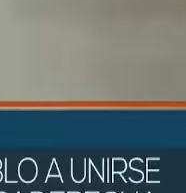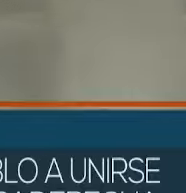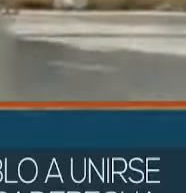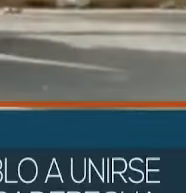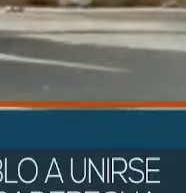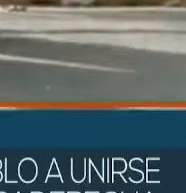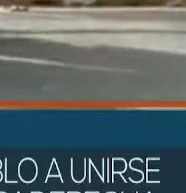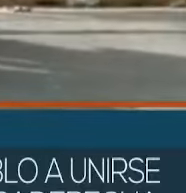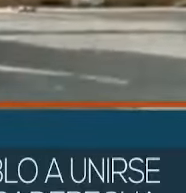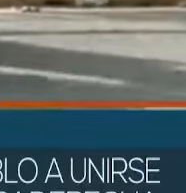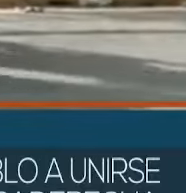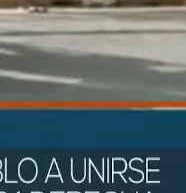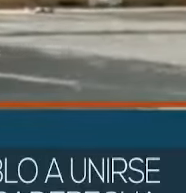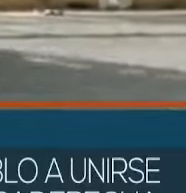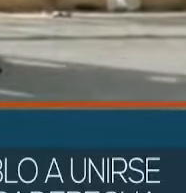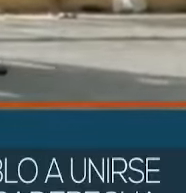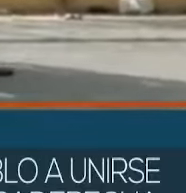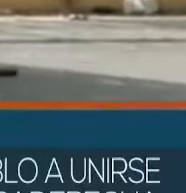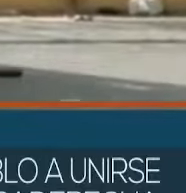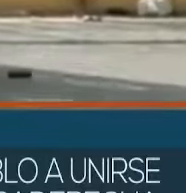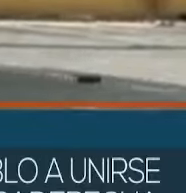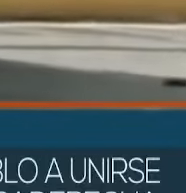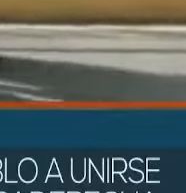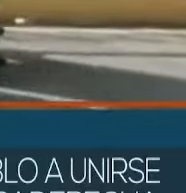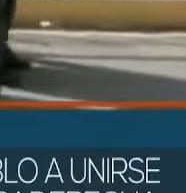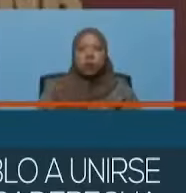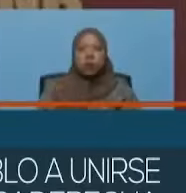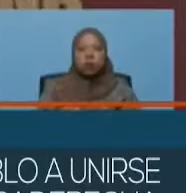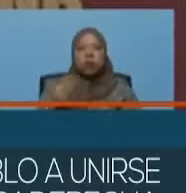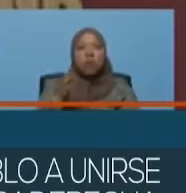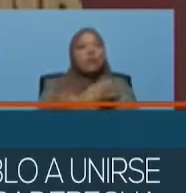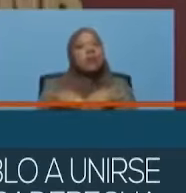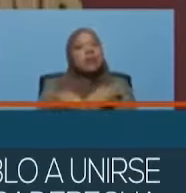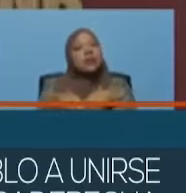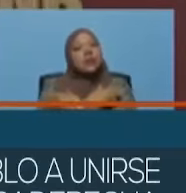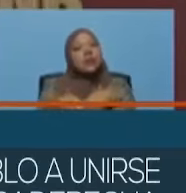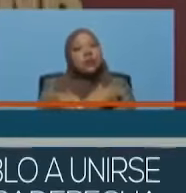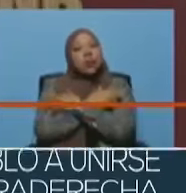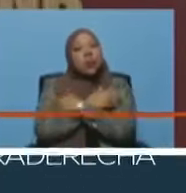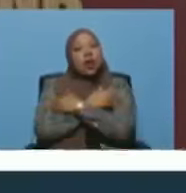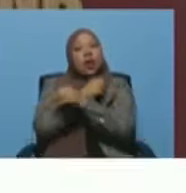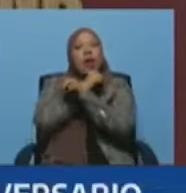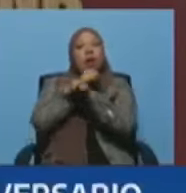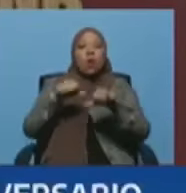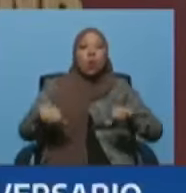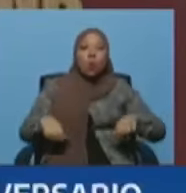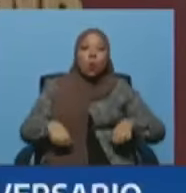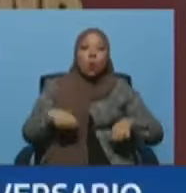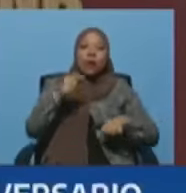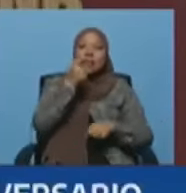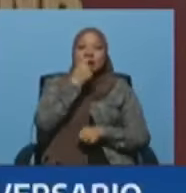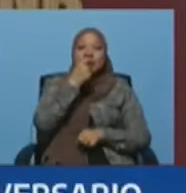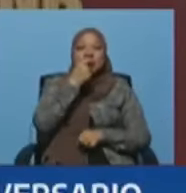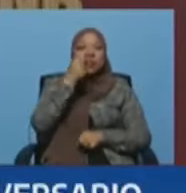ultraderecha global de generar violencia en el territorio venezolano a la guardia nacional bolivariana que logró la